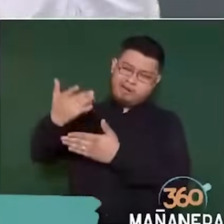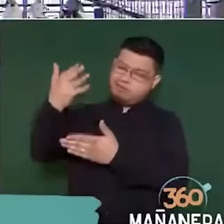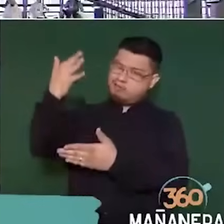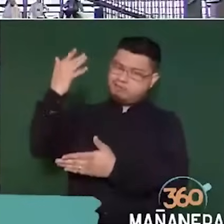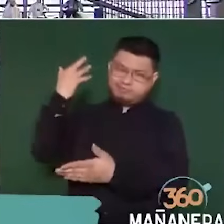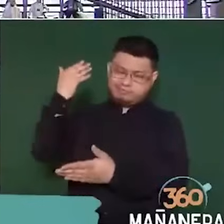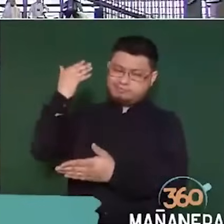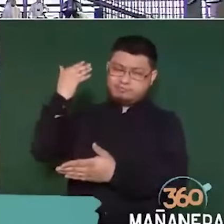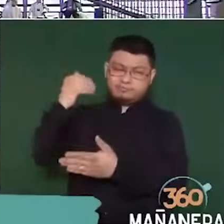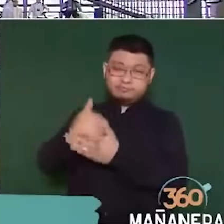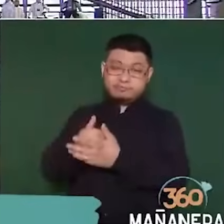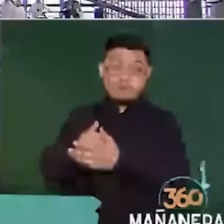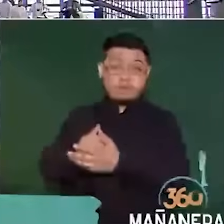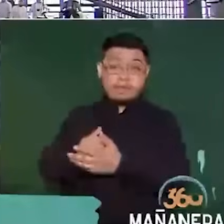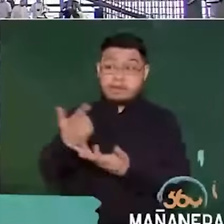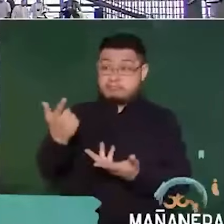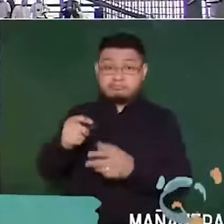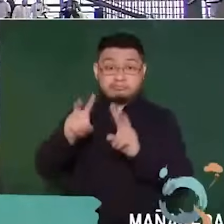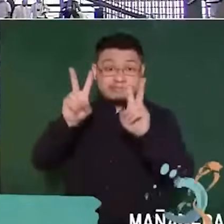Se llevaron todo el petróleo